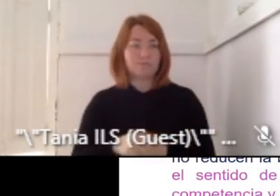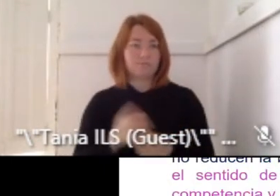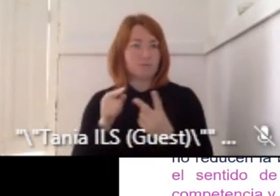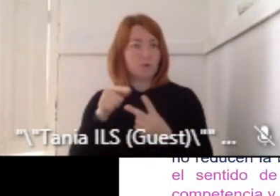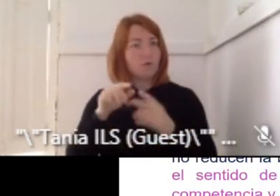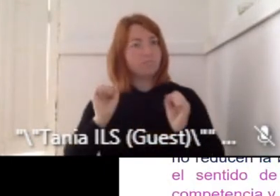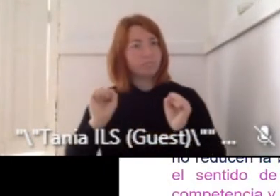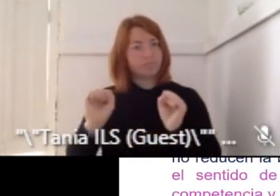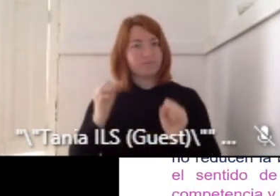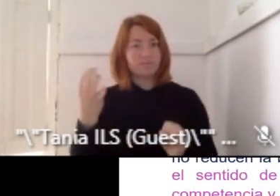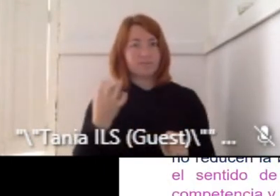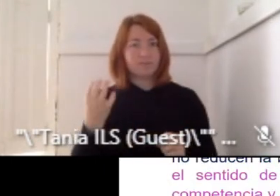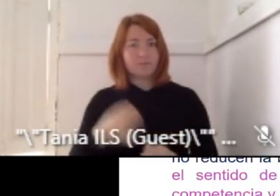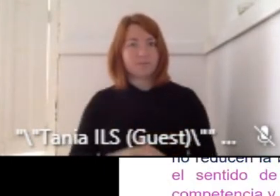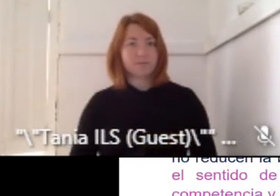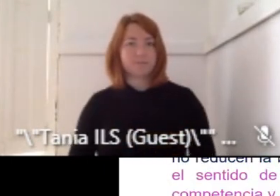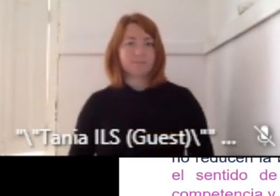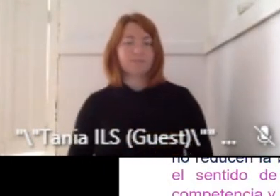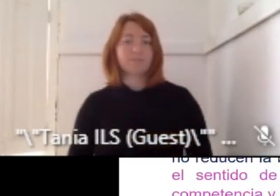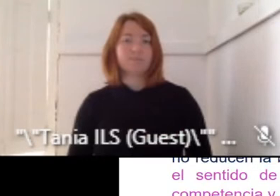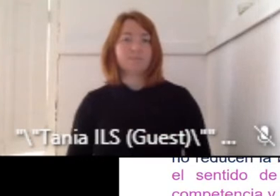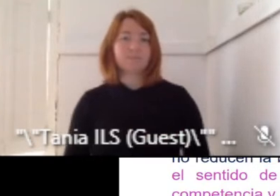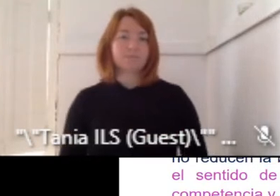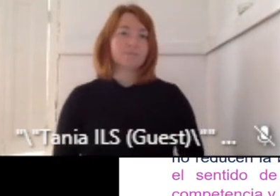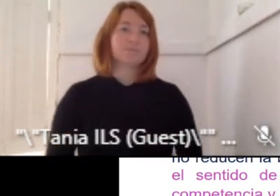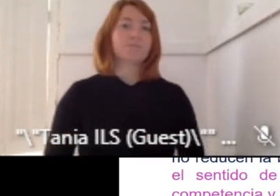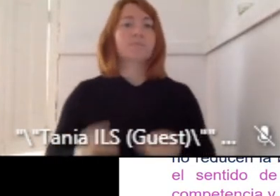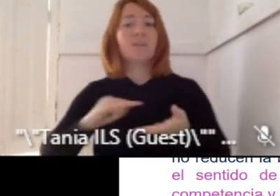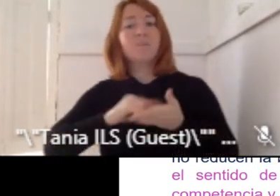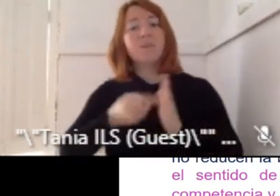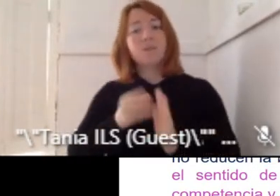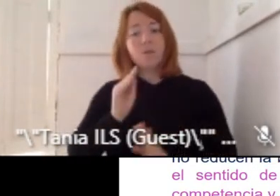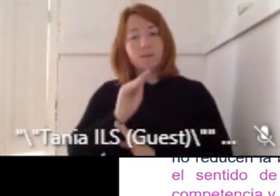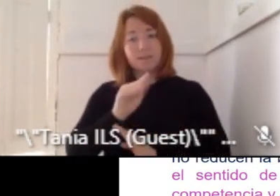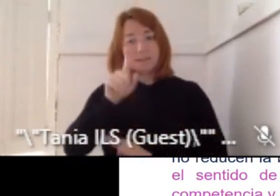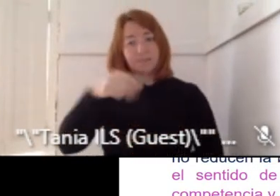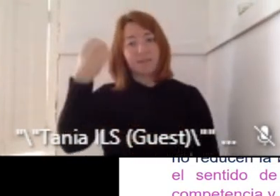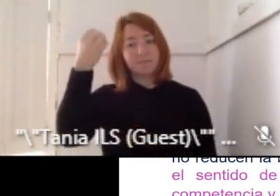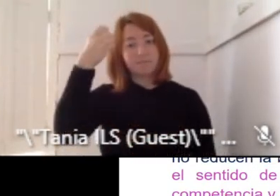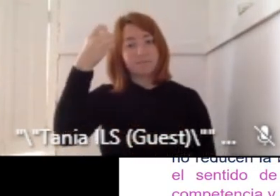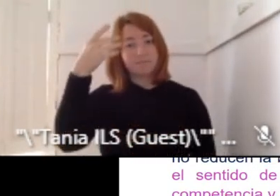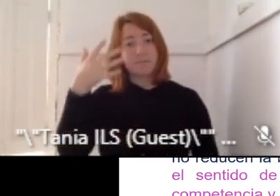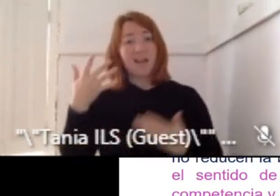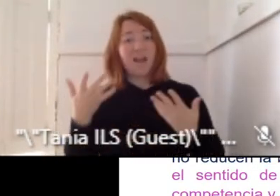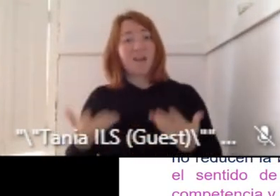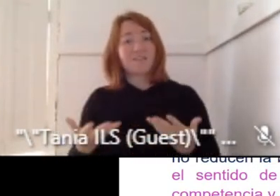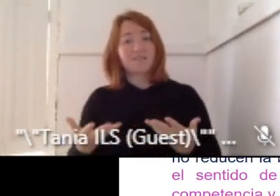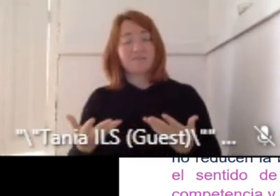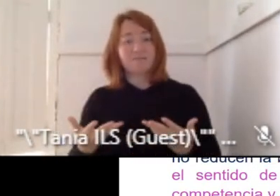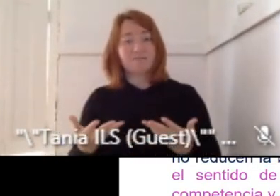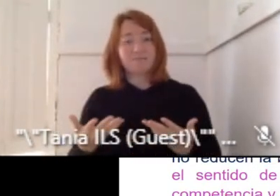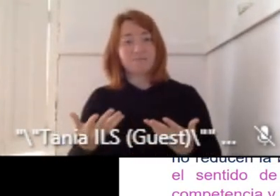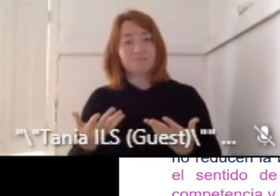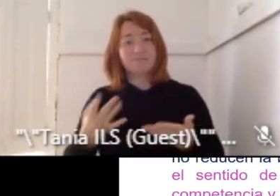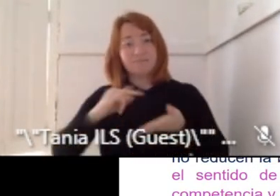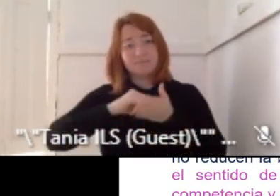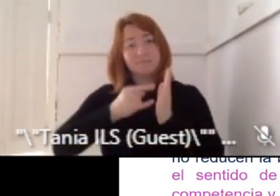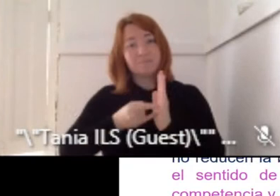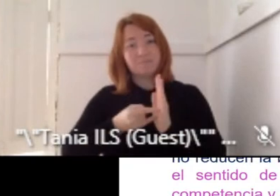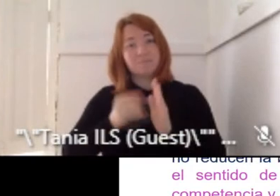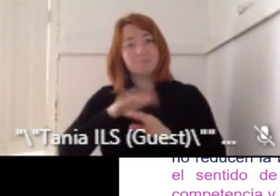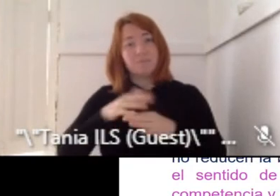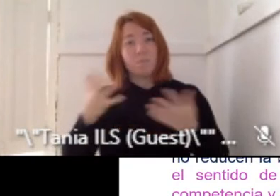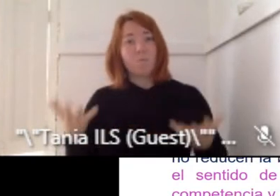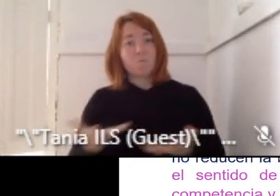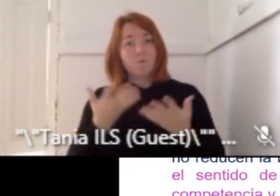En cuanto a los métodos de enseñanza-aprendizaje, hay que decir que las metodologías activas promueven una mejora en el